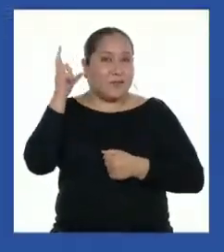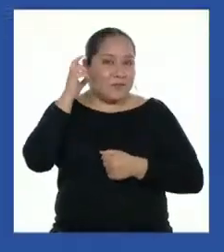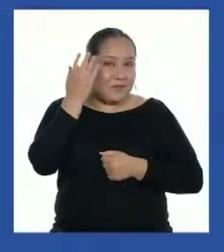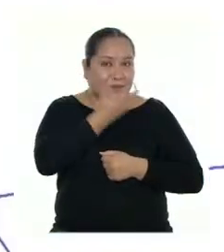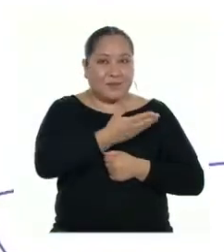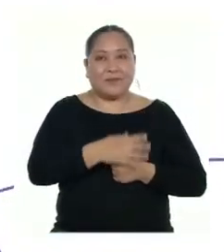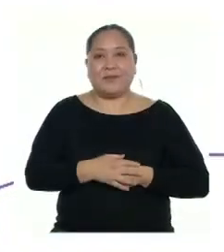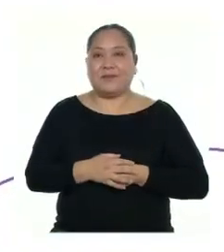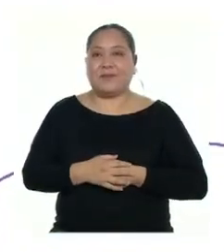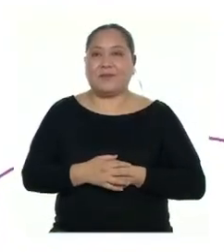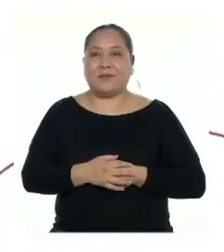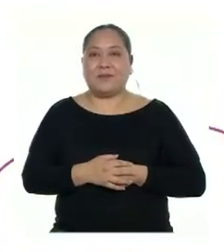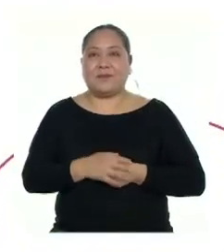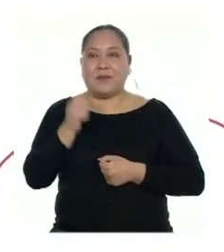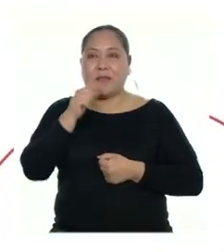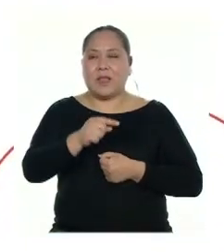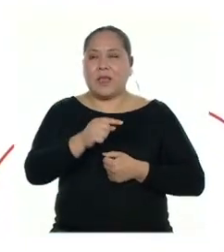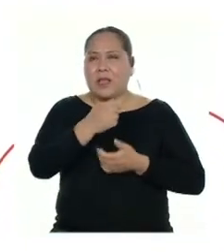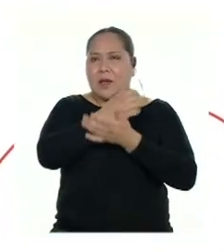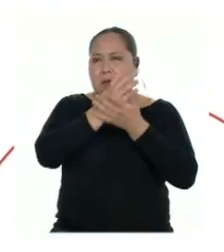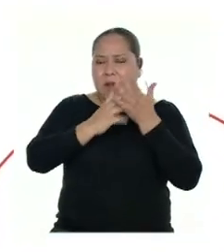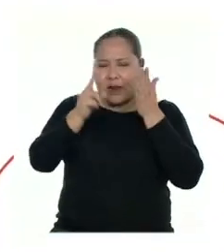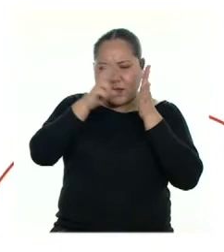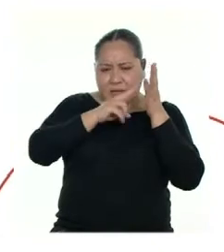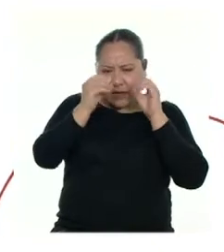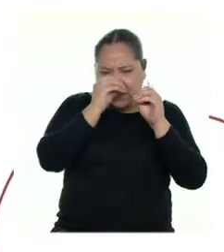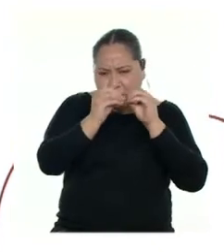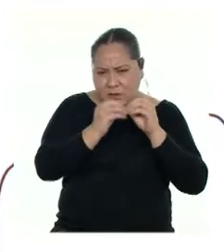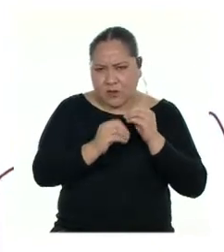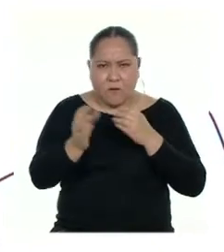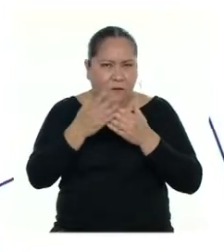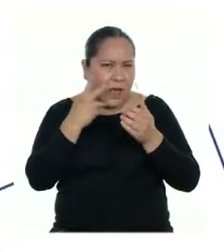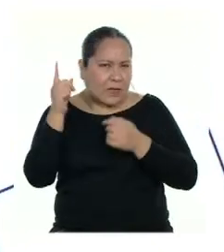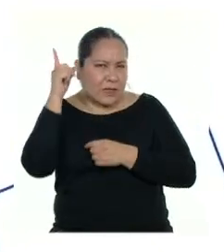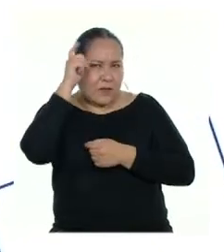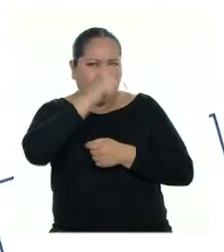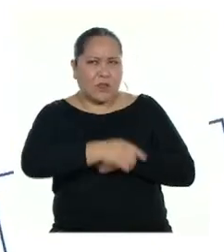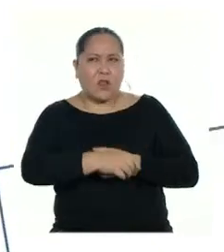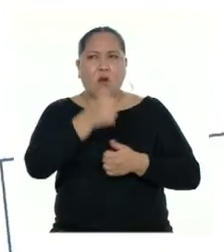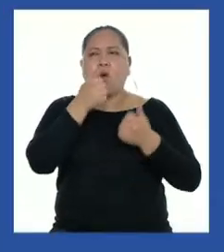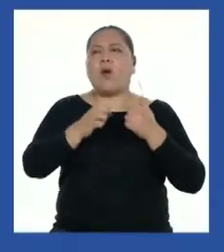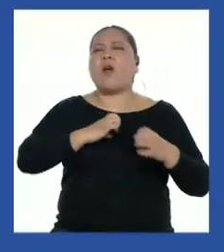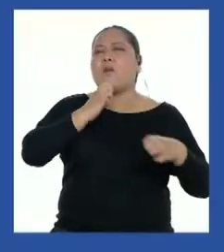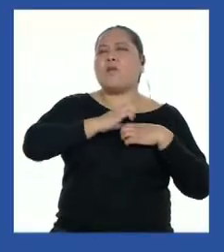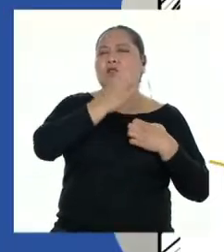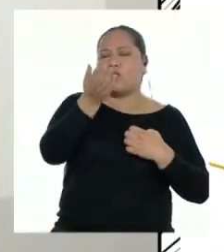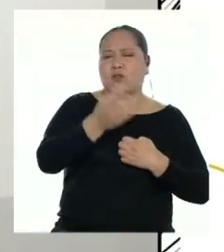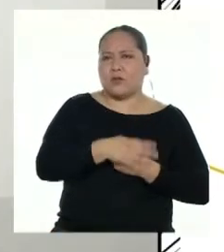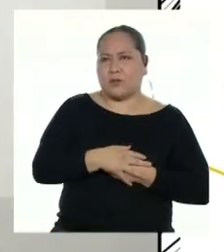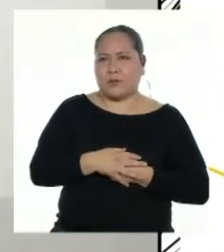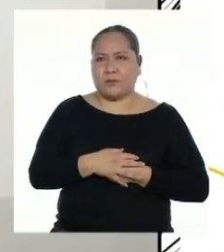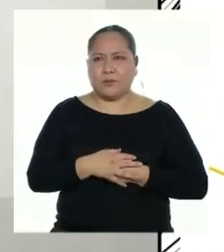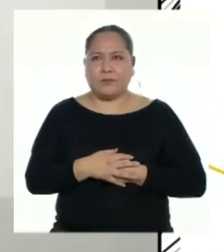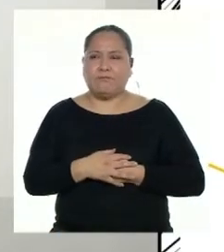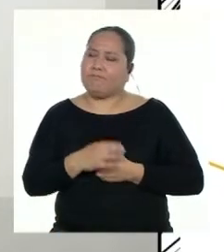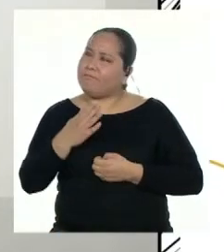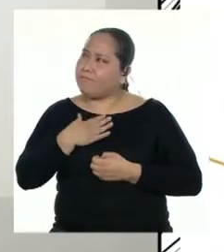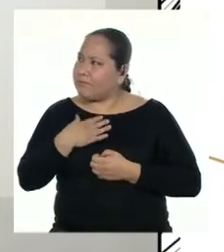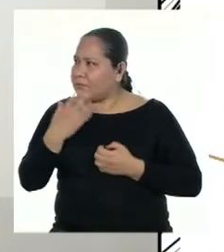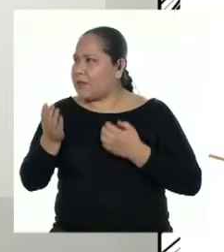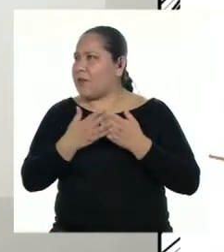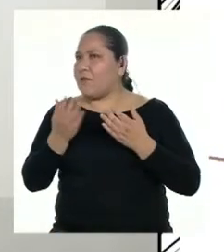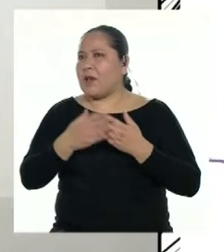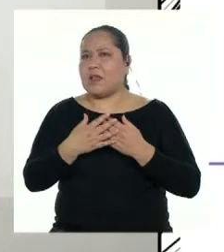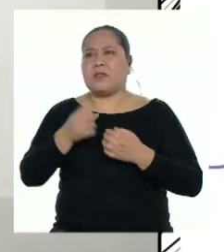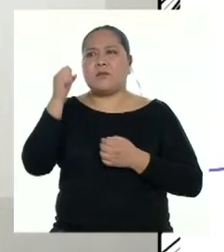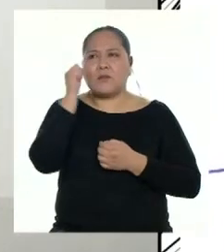escucharlo. ¿La etapa de revisión se te hace fácil o difícil? ¿Qué emoción genera en ti? Se me hace fácil porque